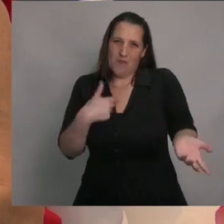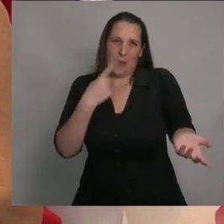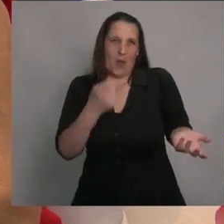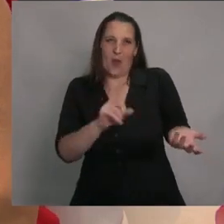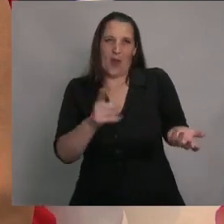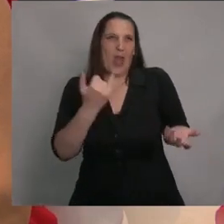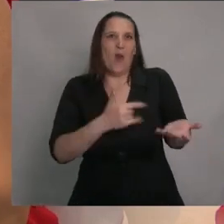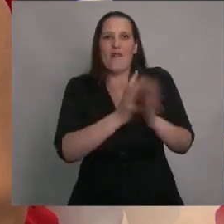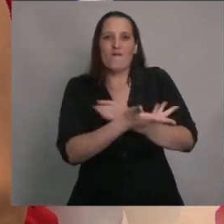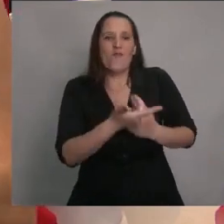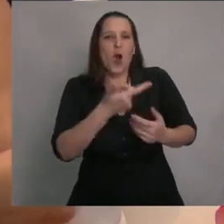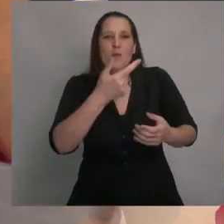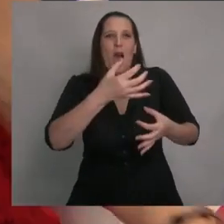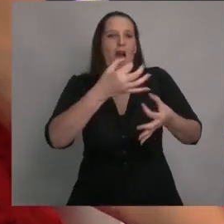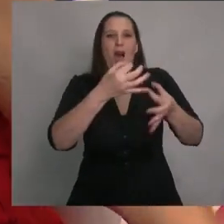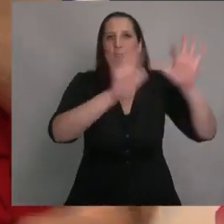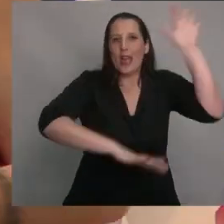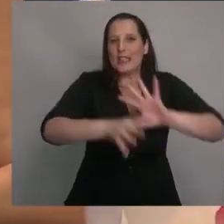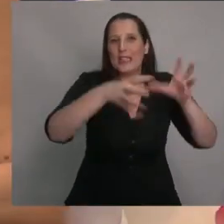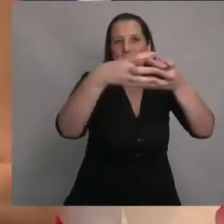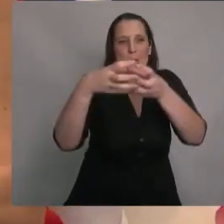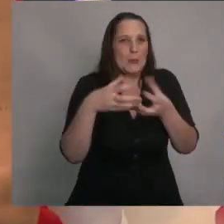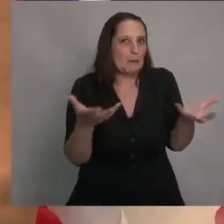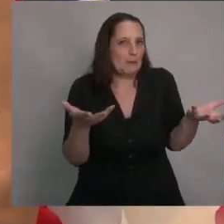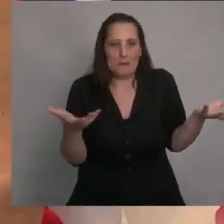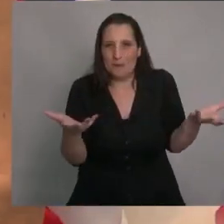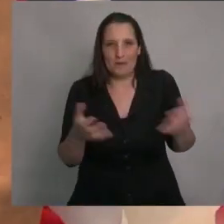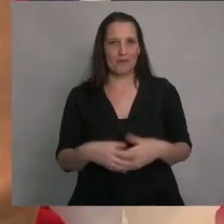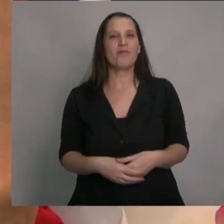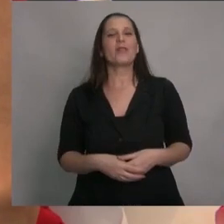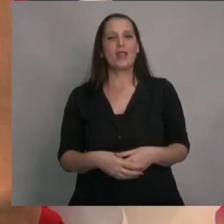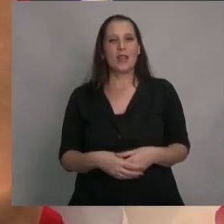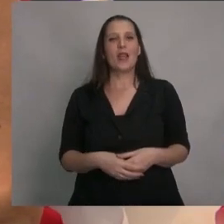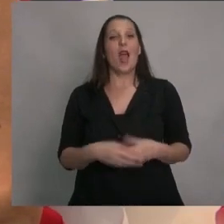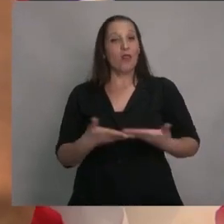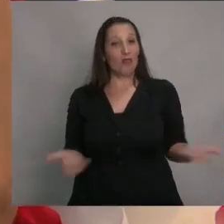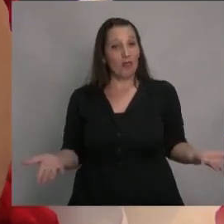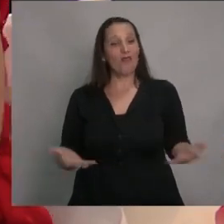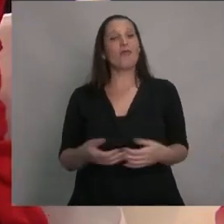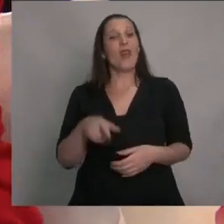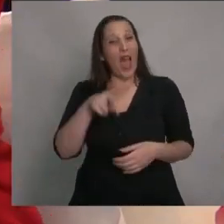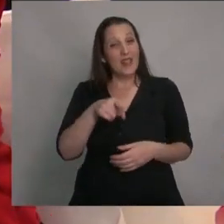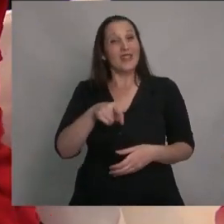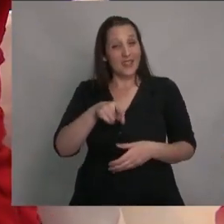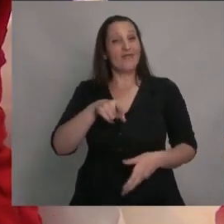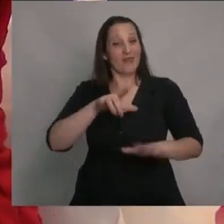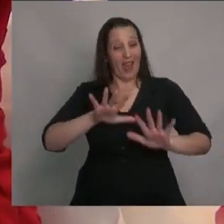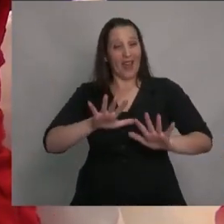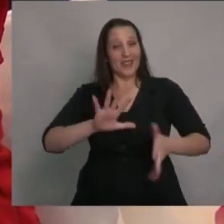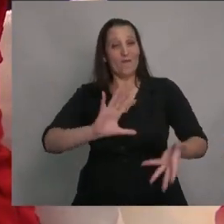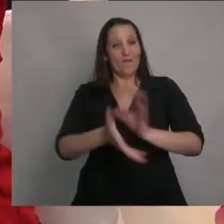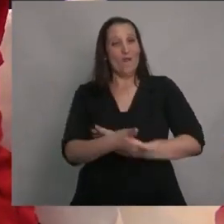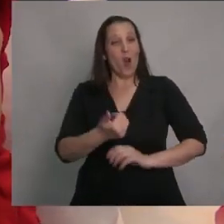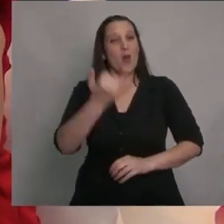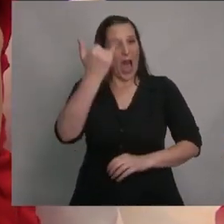ceremoniales que marcan el principio o el final de las guerras. Entonces, es ese sistema que incluye las